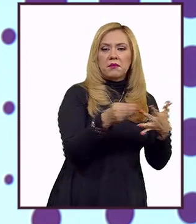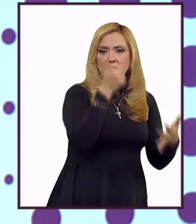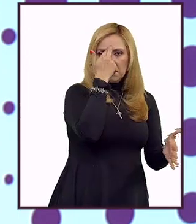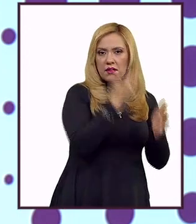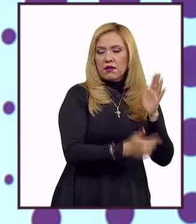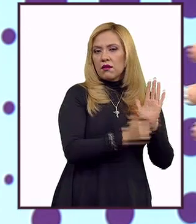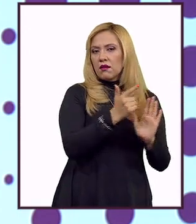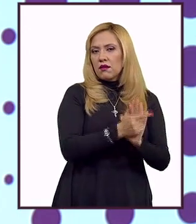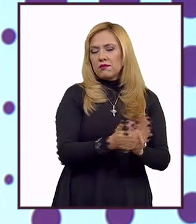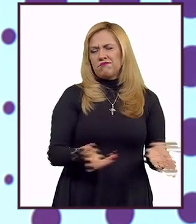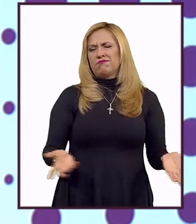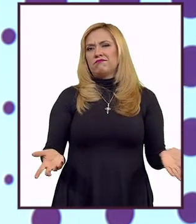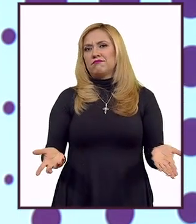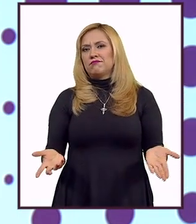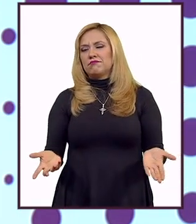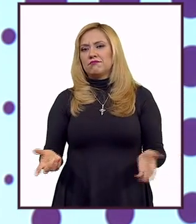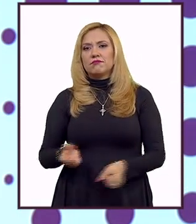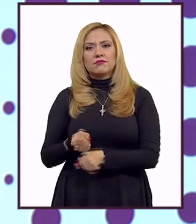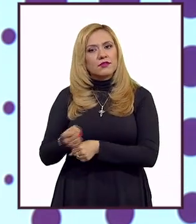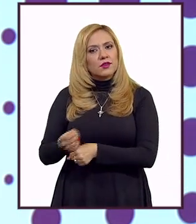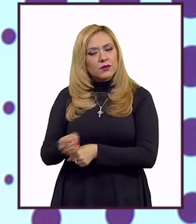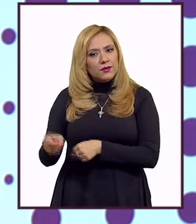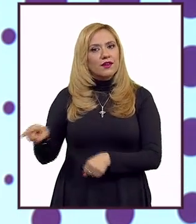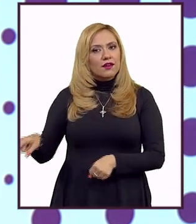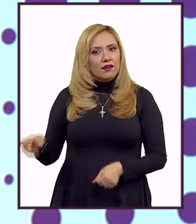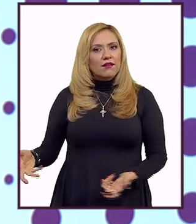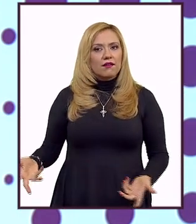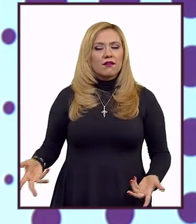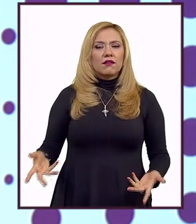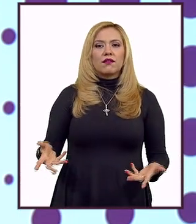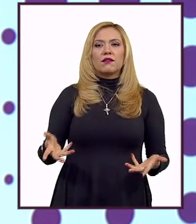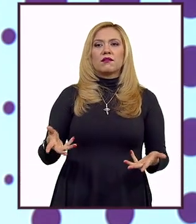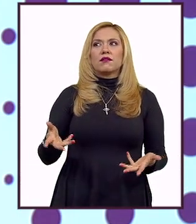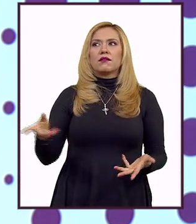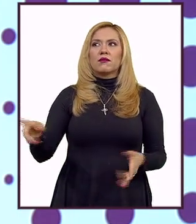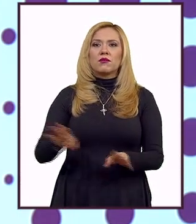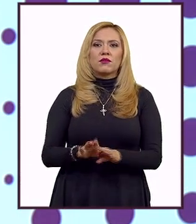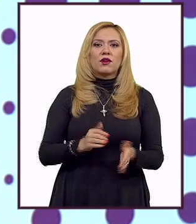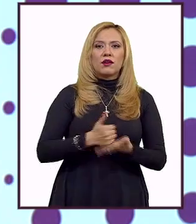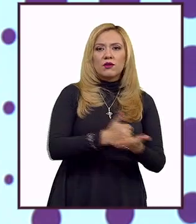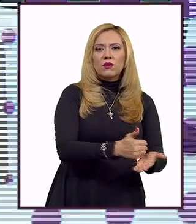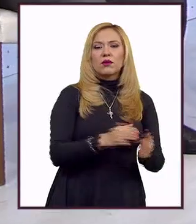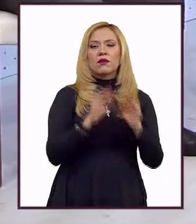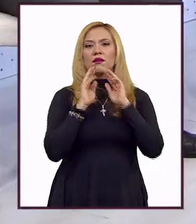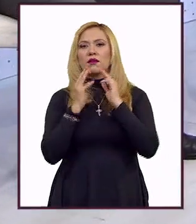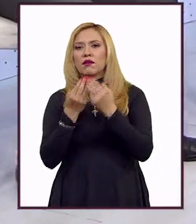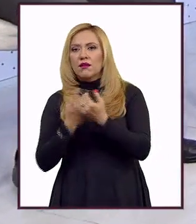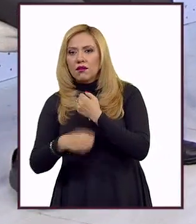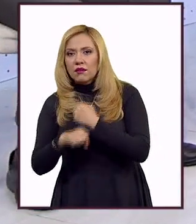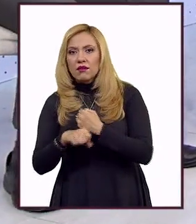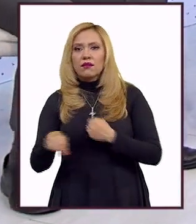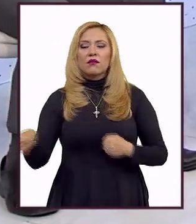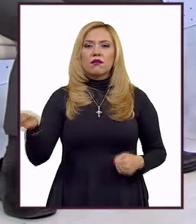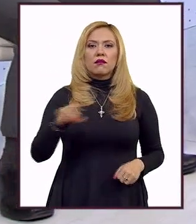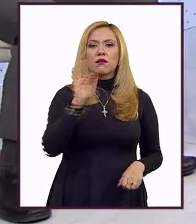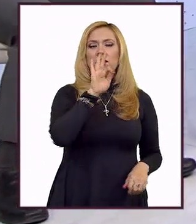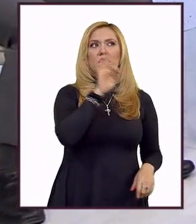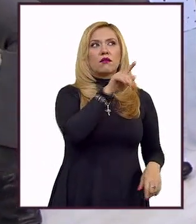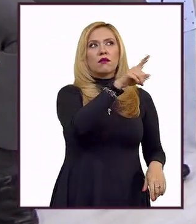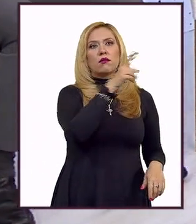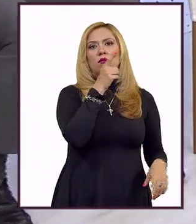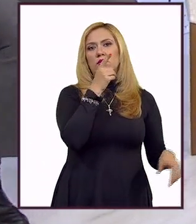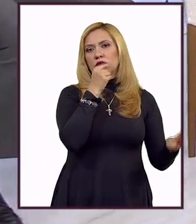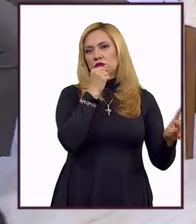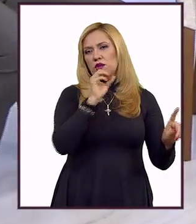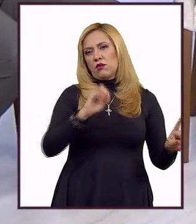constituido tortura, y particularmente con la aquiescencia, ¿no? Y podemos hablar de la participación de terceros, del crimen organizado, donde una autoridad